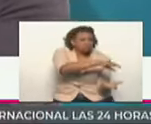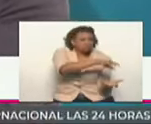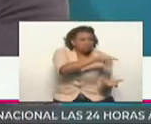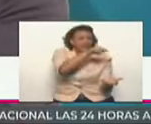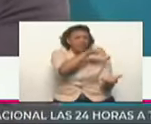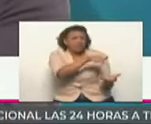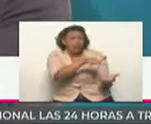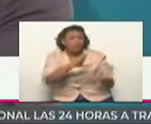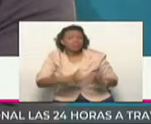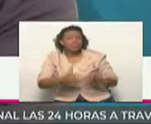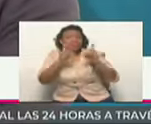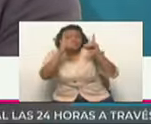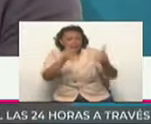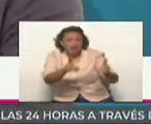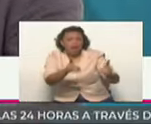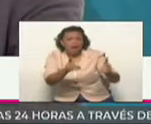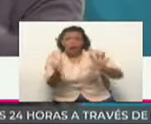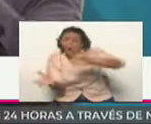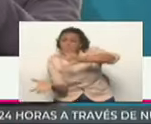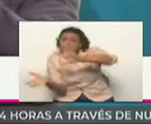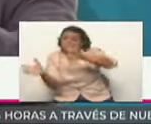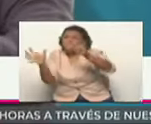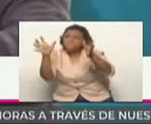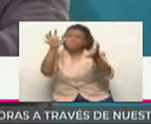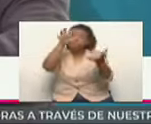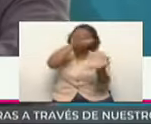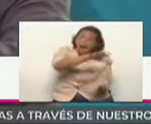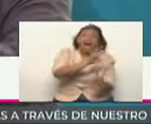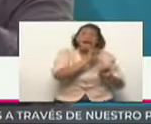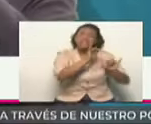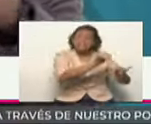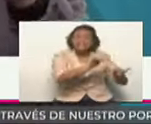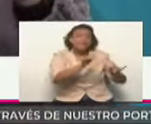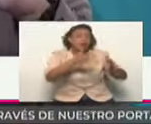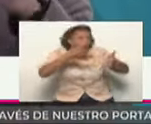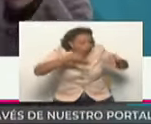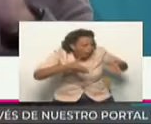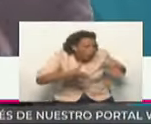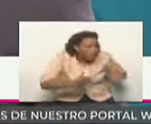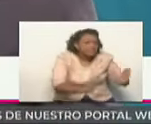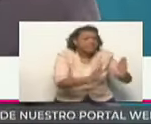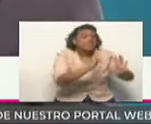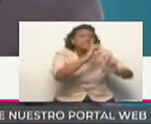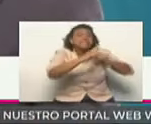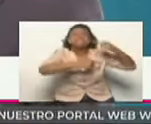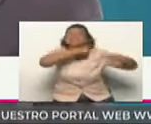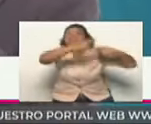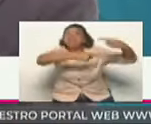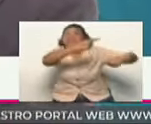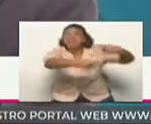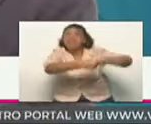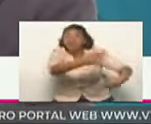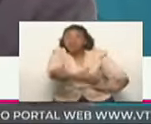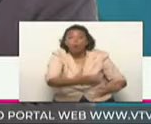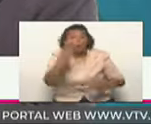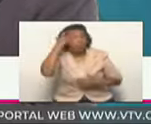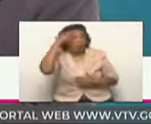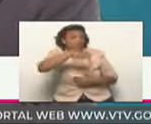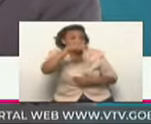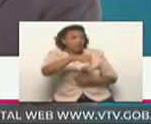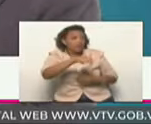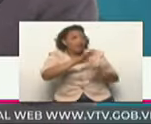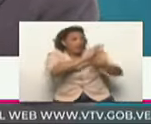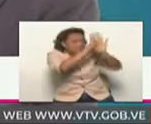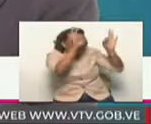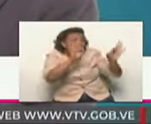ellos decidieron que tenía que volver a colocarse tal cual había estado por siglos. Y entonces hoy día uno puede ver la